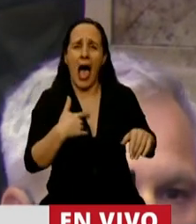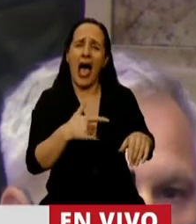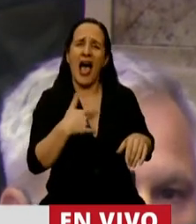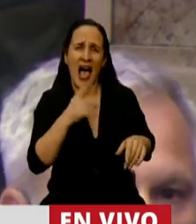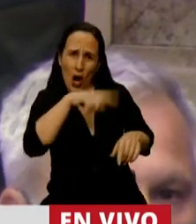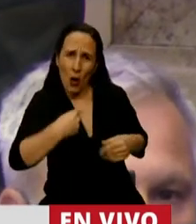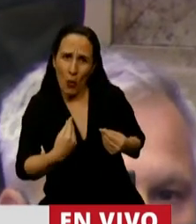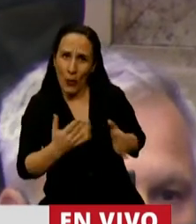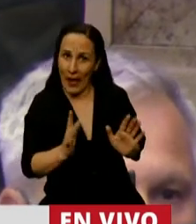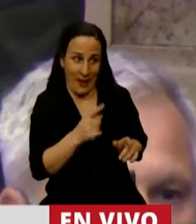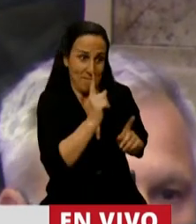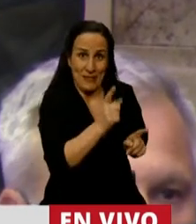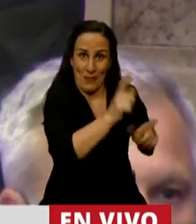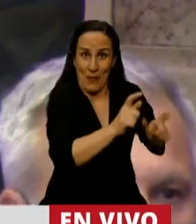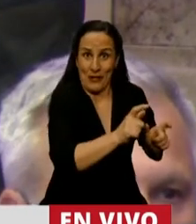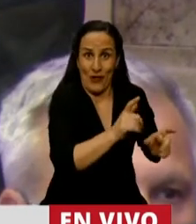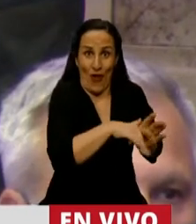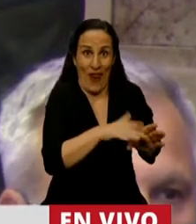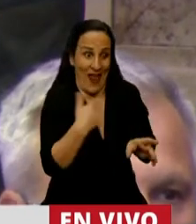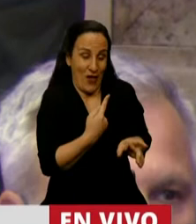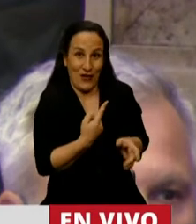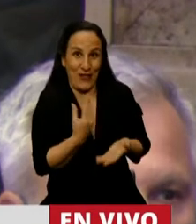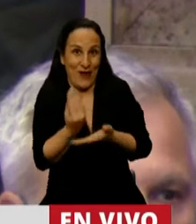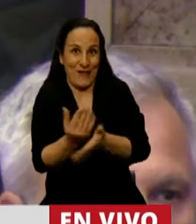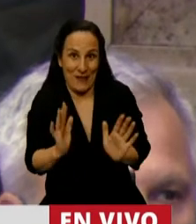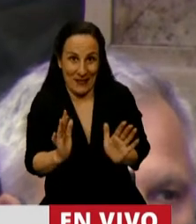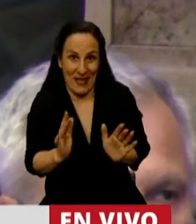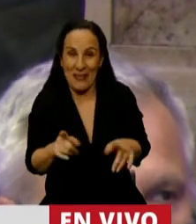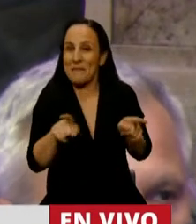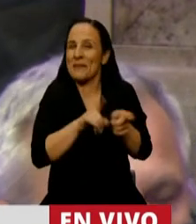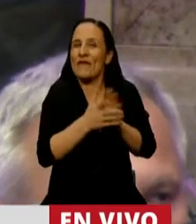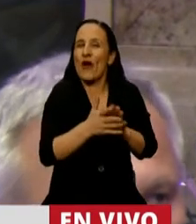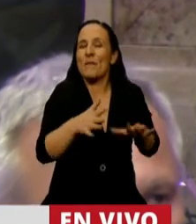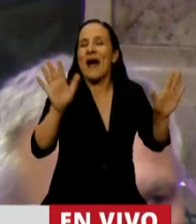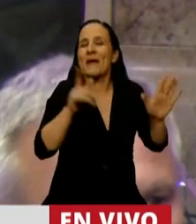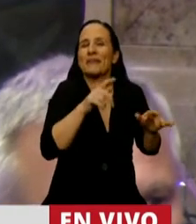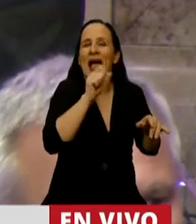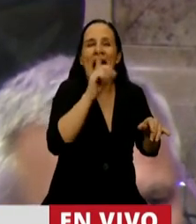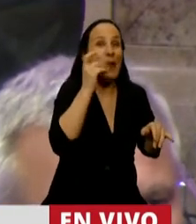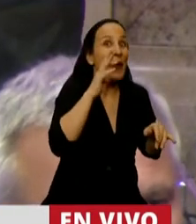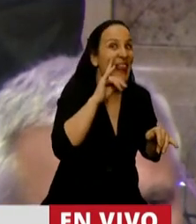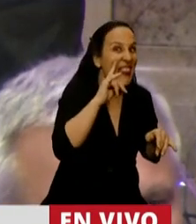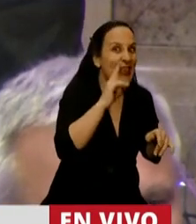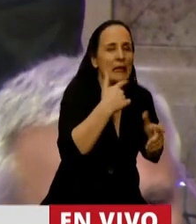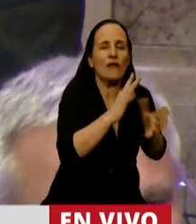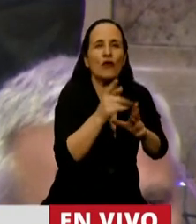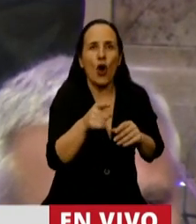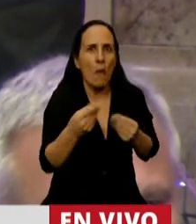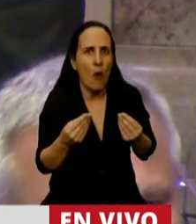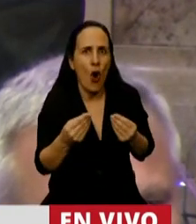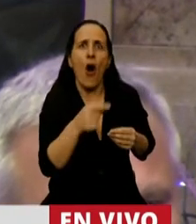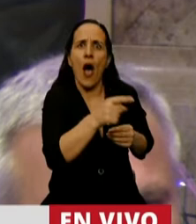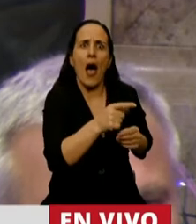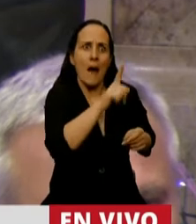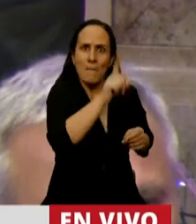representante de los contribuyentes. En palabra de Juan Bautista Alberdi, esta sesión es el consentimiento que presta el país al programa